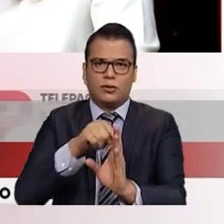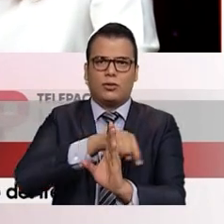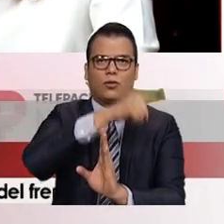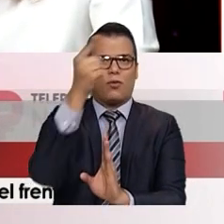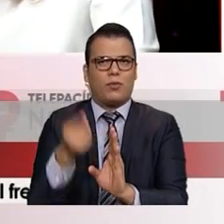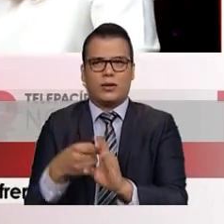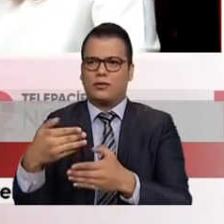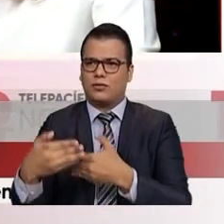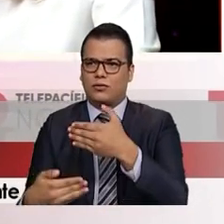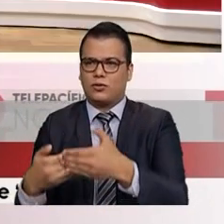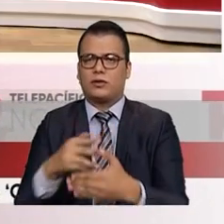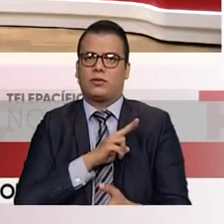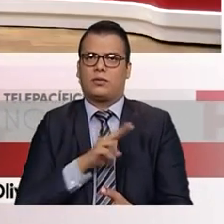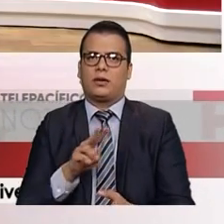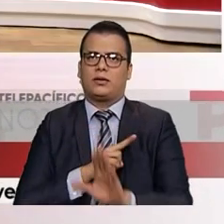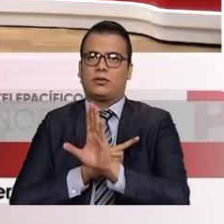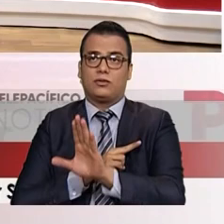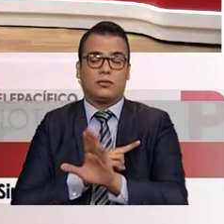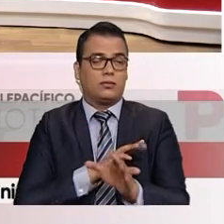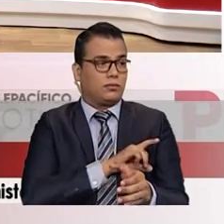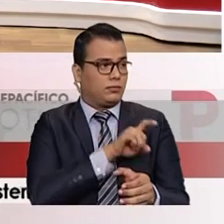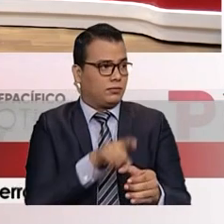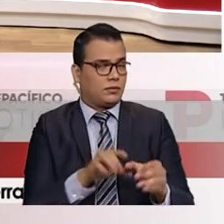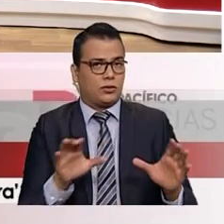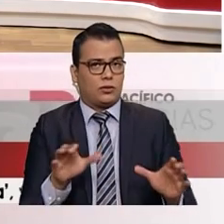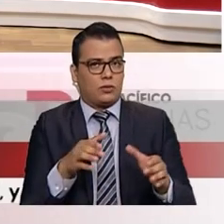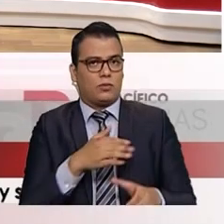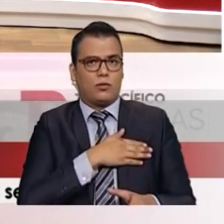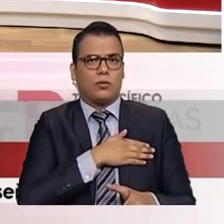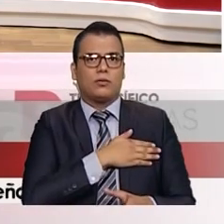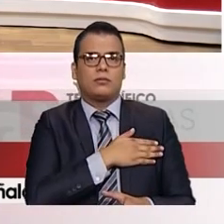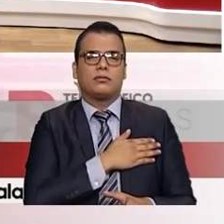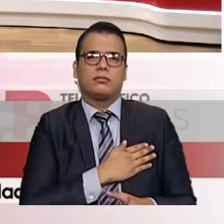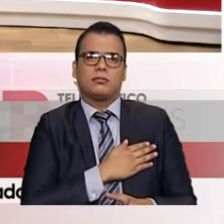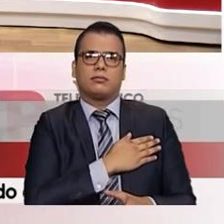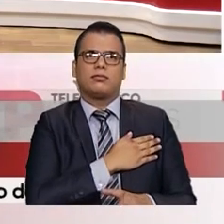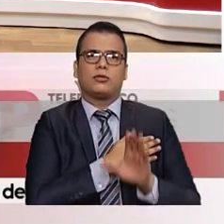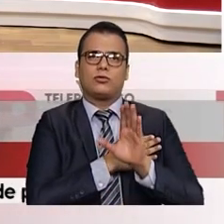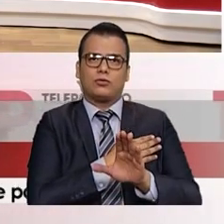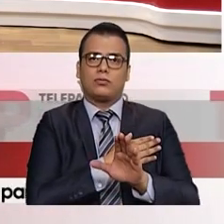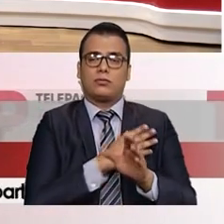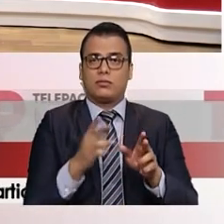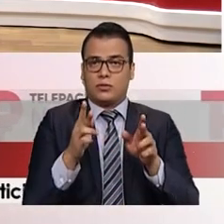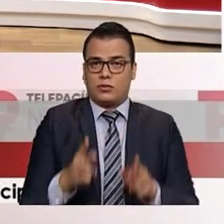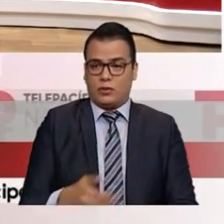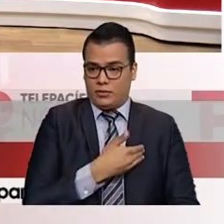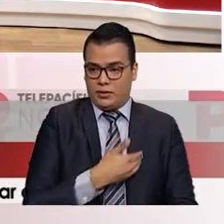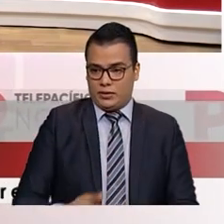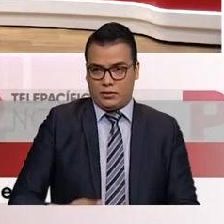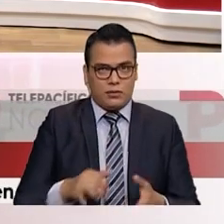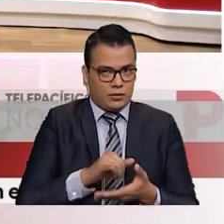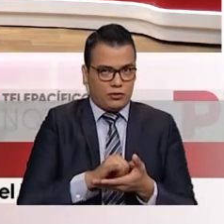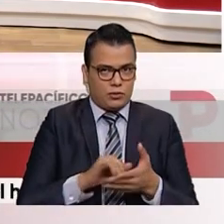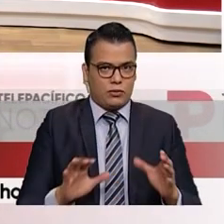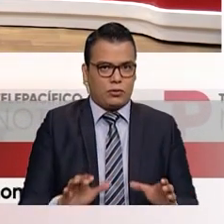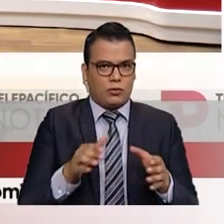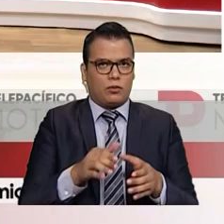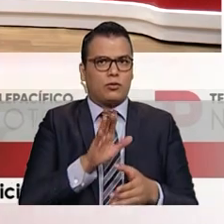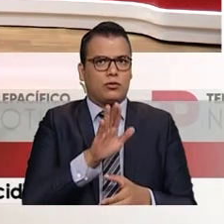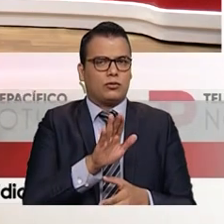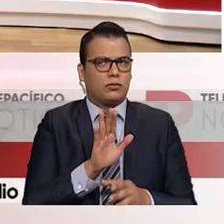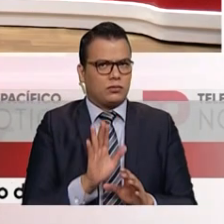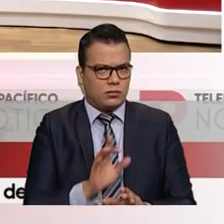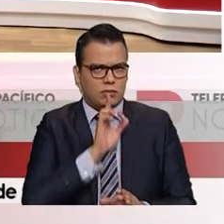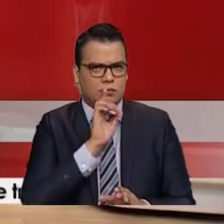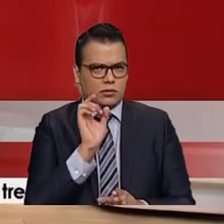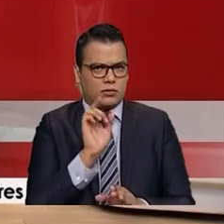en esto usted como integrante el centro democrático con un presidente el mismo partido se compromete ante la opinión pública que van a llevar ese